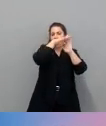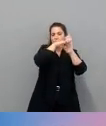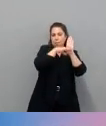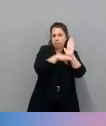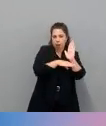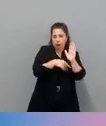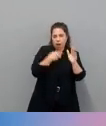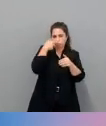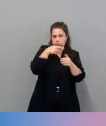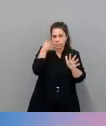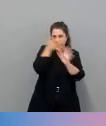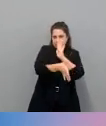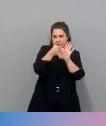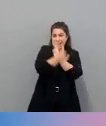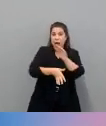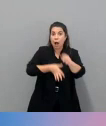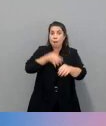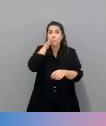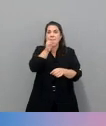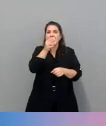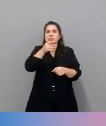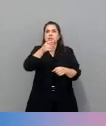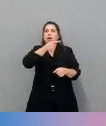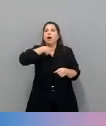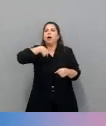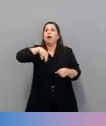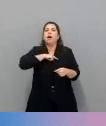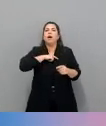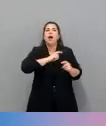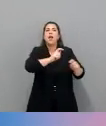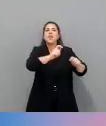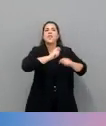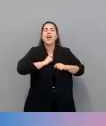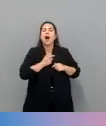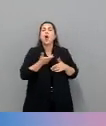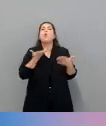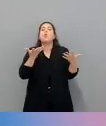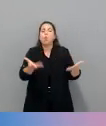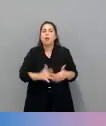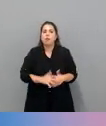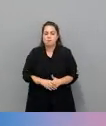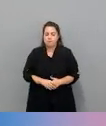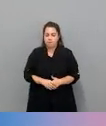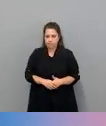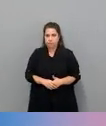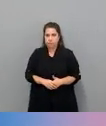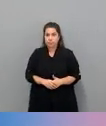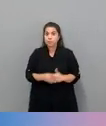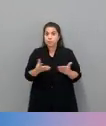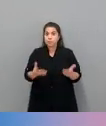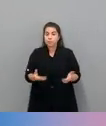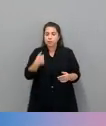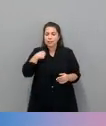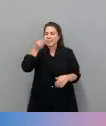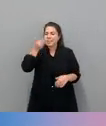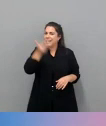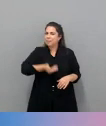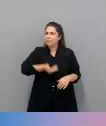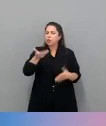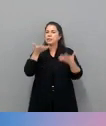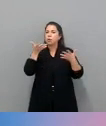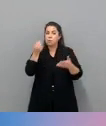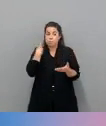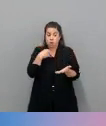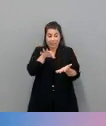y nos indican cuál es la que nos han adjudicado a nosotros, ¿no? Lo que es importante es que los